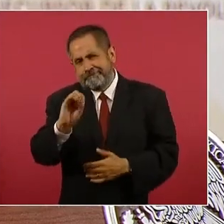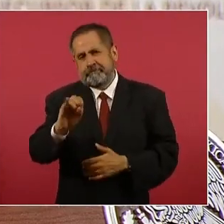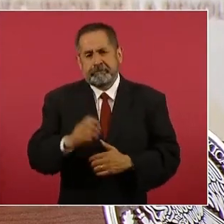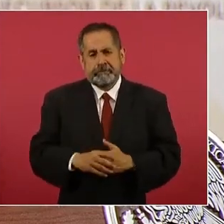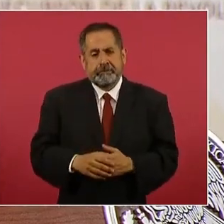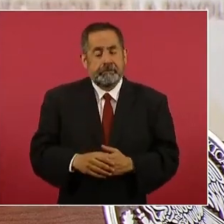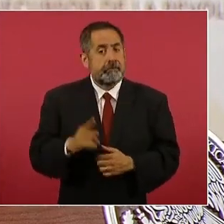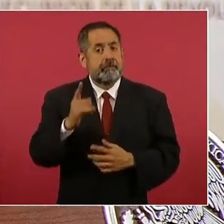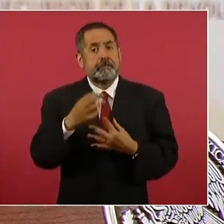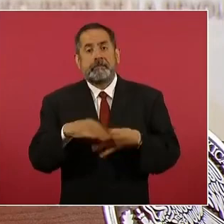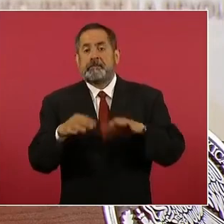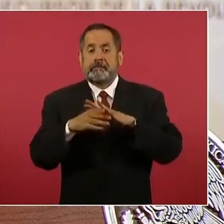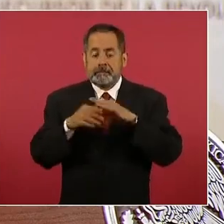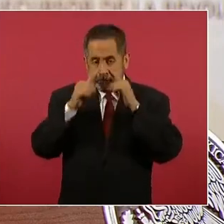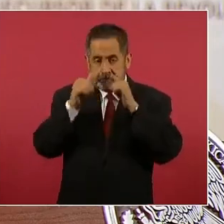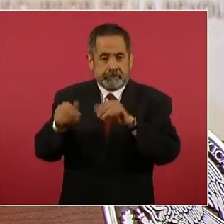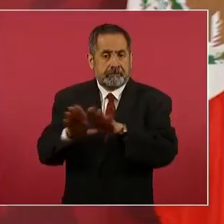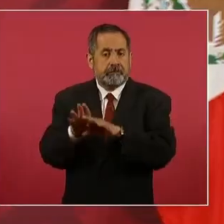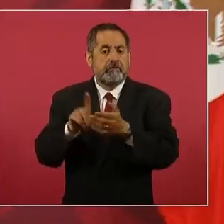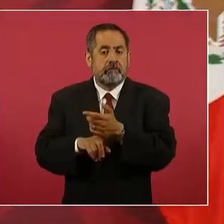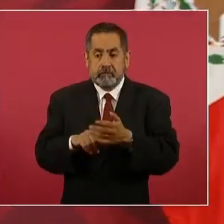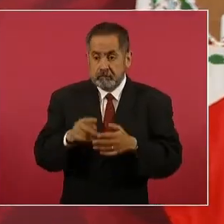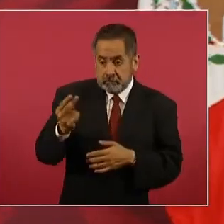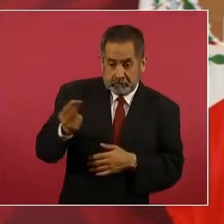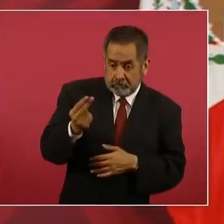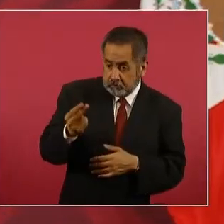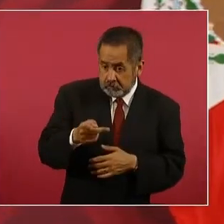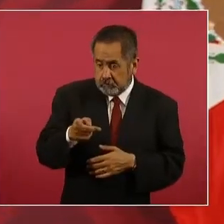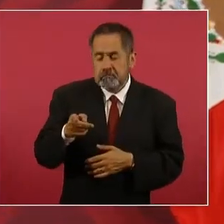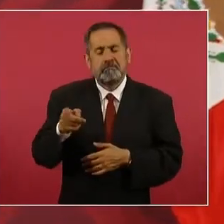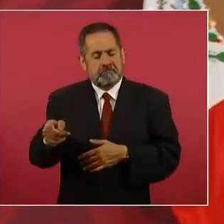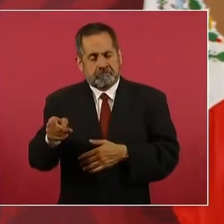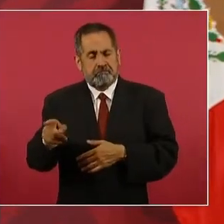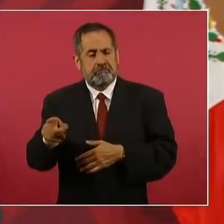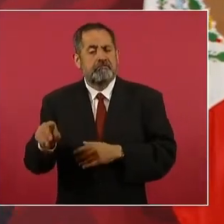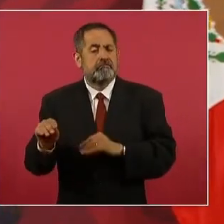ser atendido si se requiere